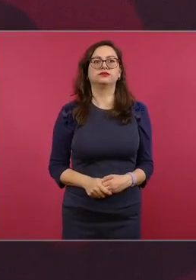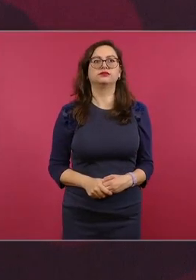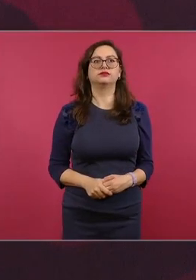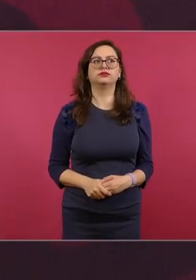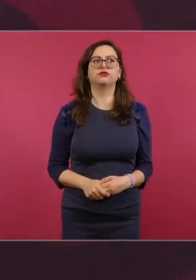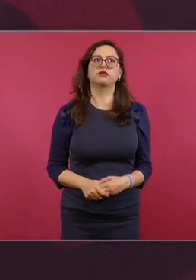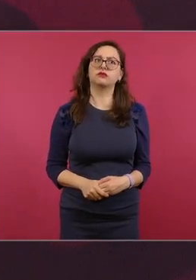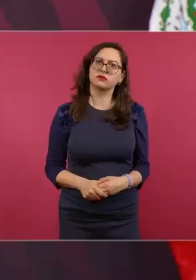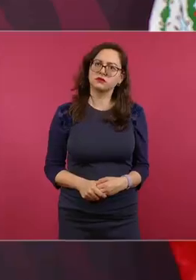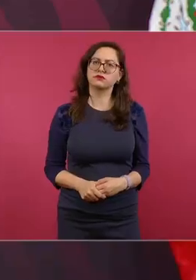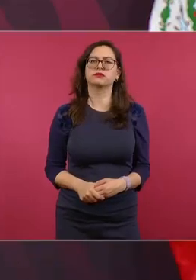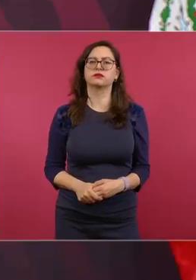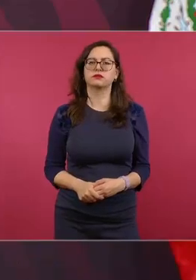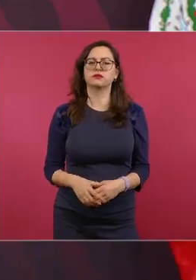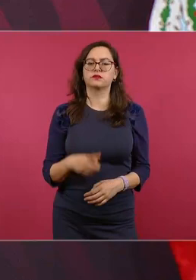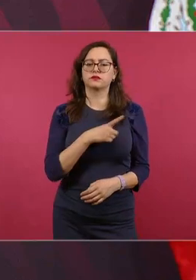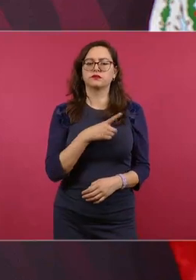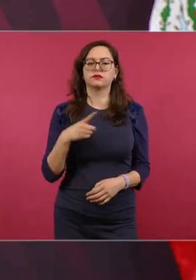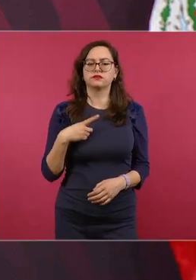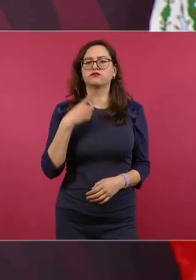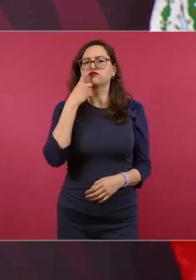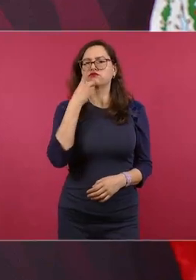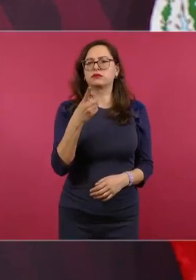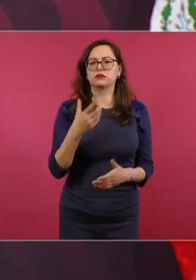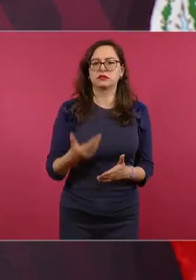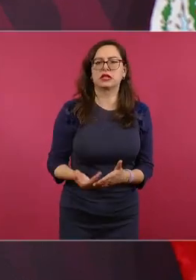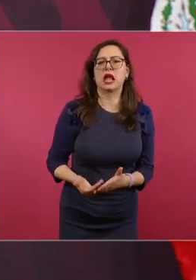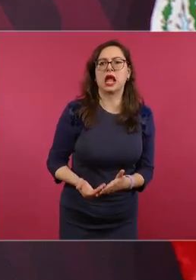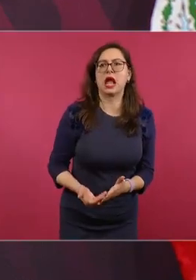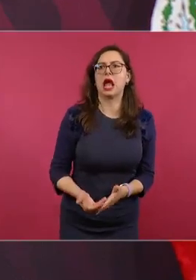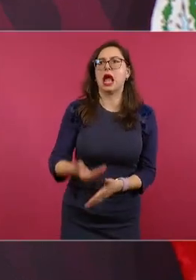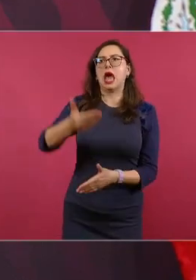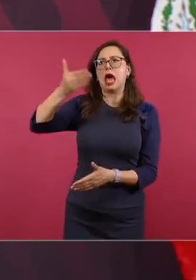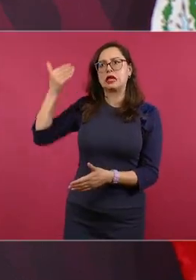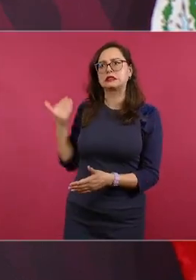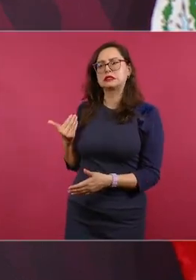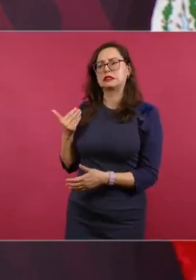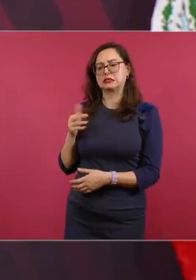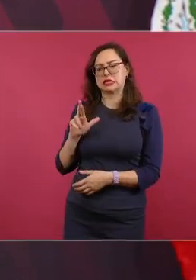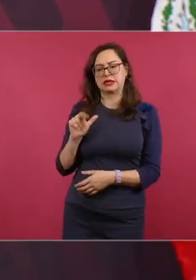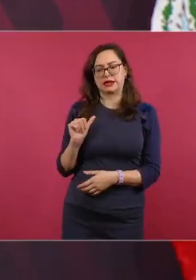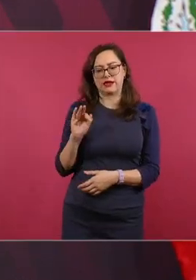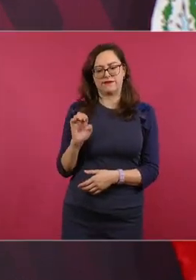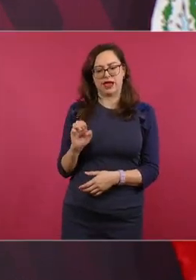al movimiento que encabezó Rafael Galván,